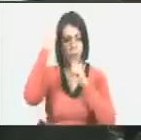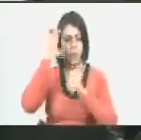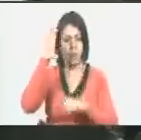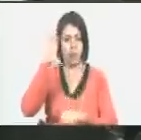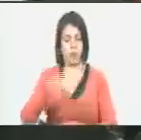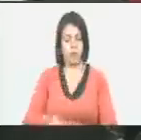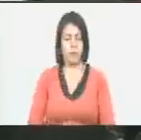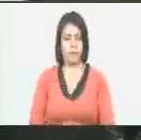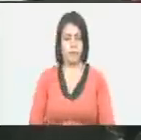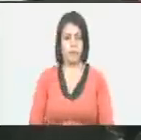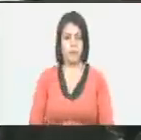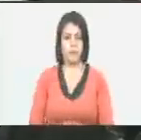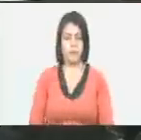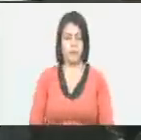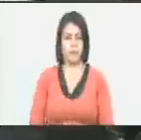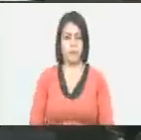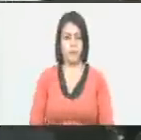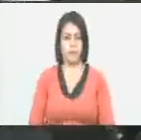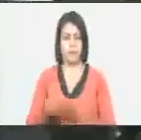patria!